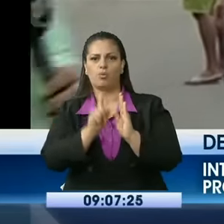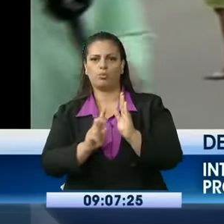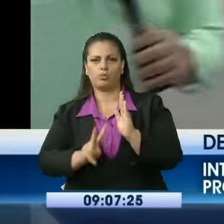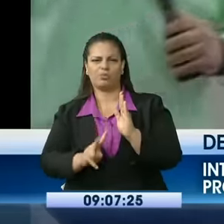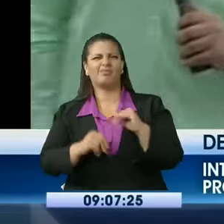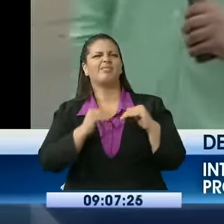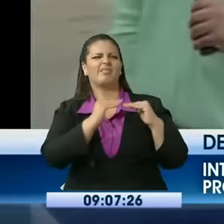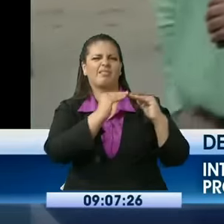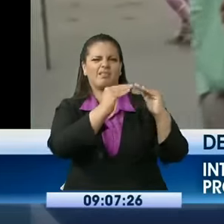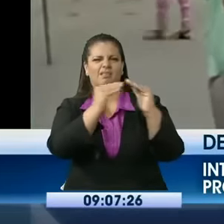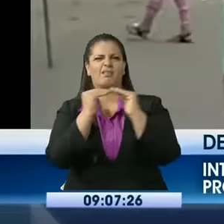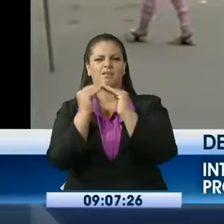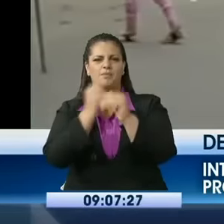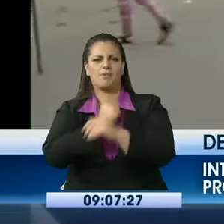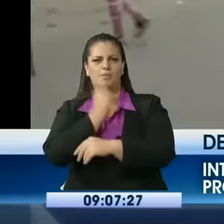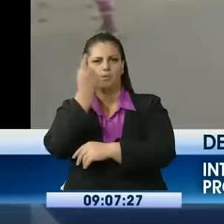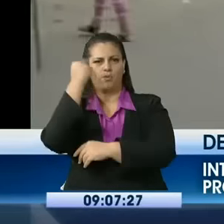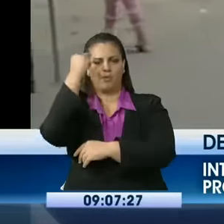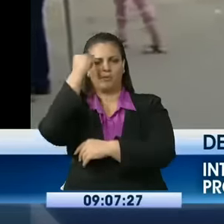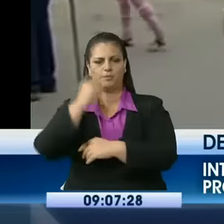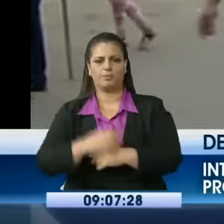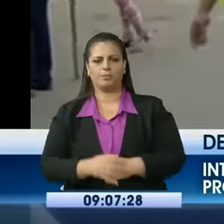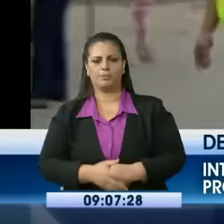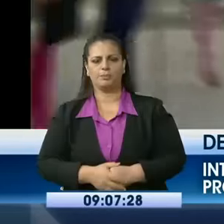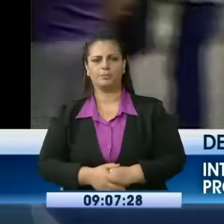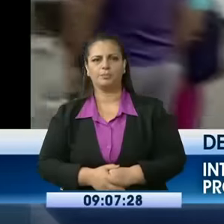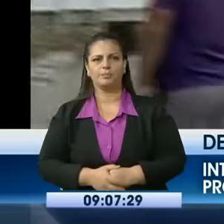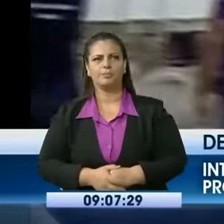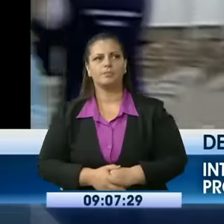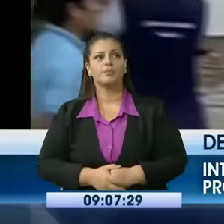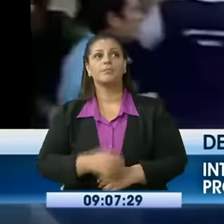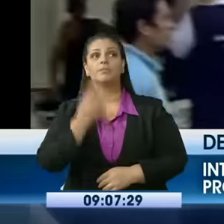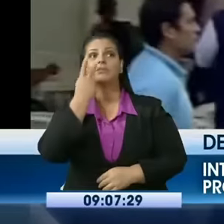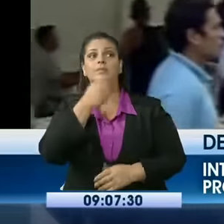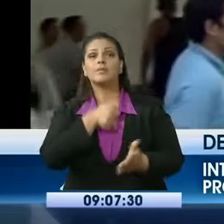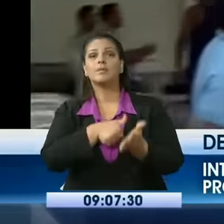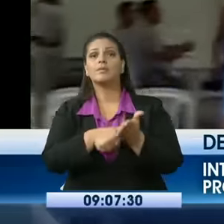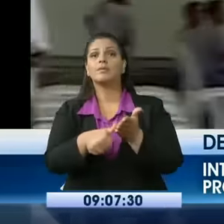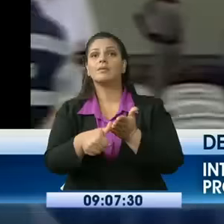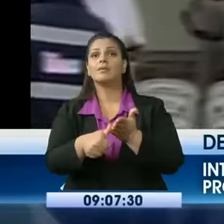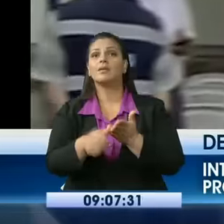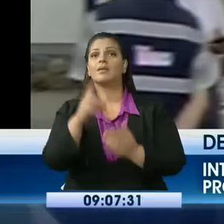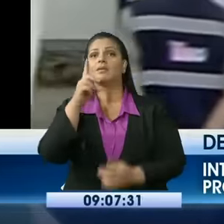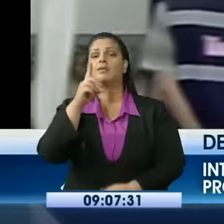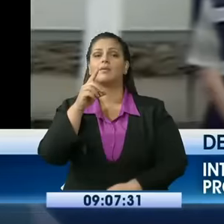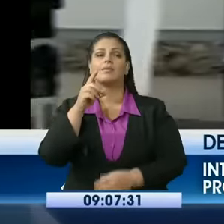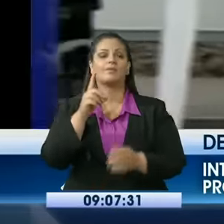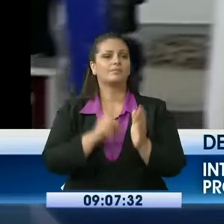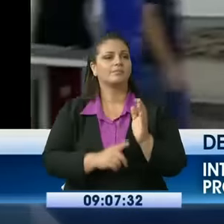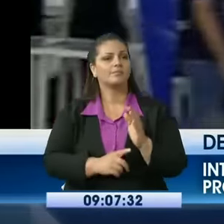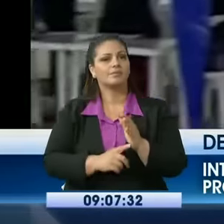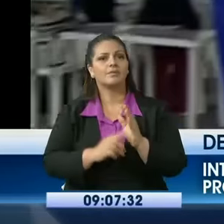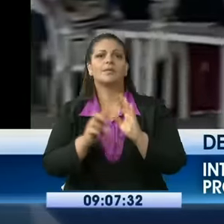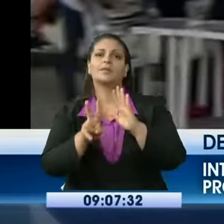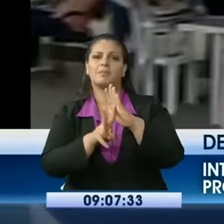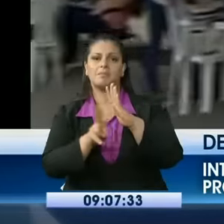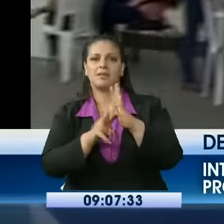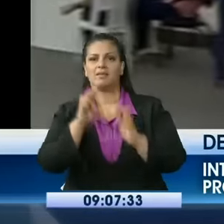encuentran instancias, está el Ministerio de Desarrollo Urbano y Vivienda, también está el MIES, está claro la Gobernación del